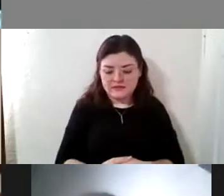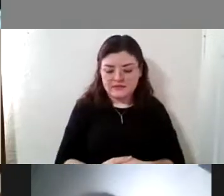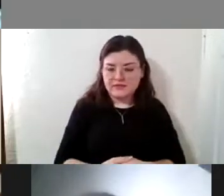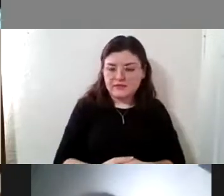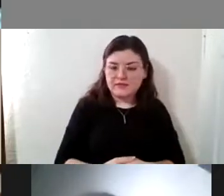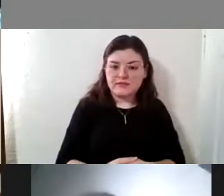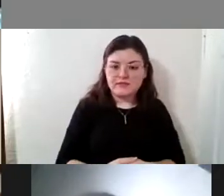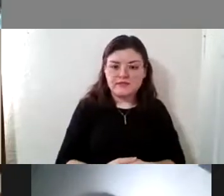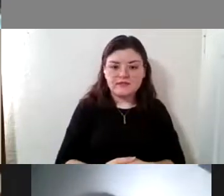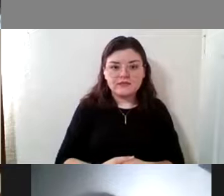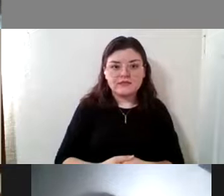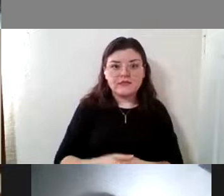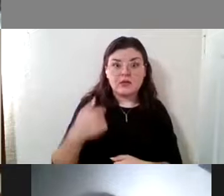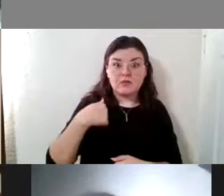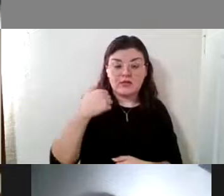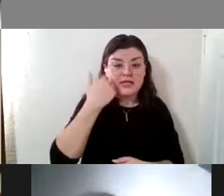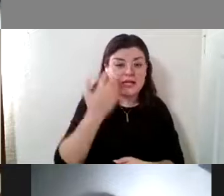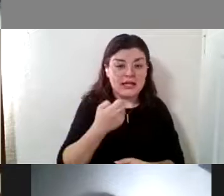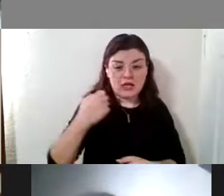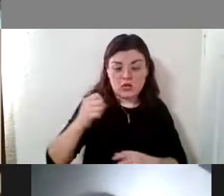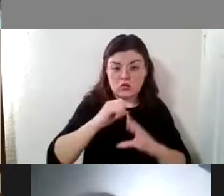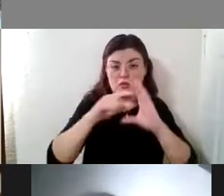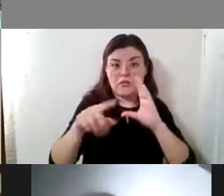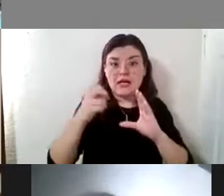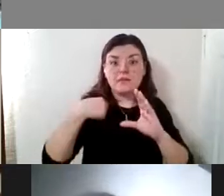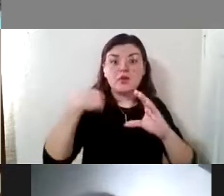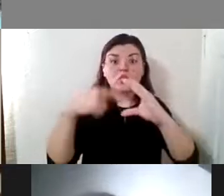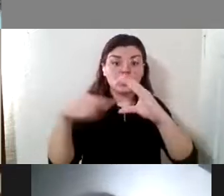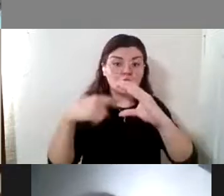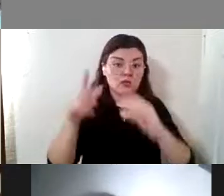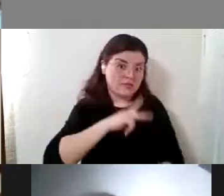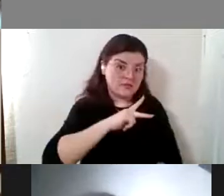Me gustaría compartirles aquí mi correo para en caso de que...